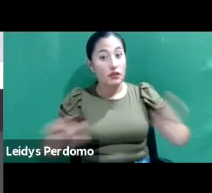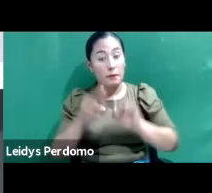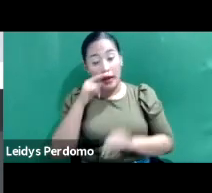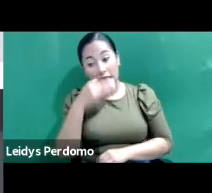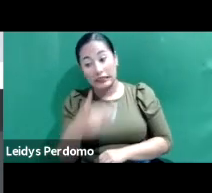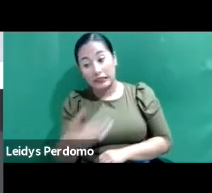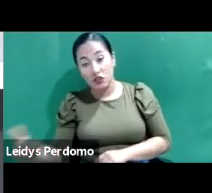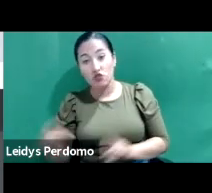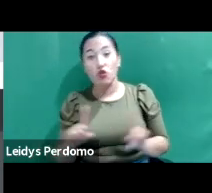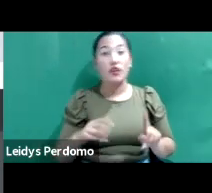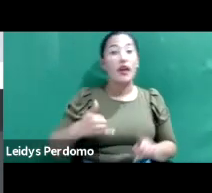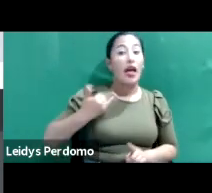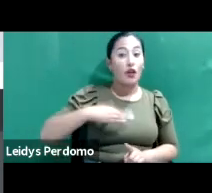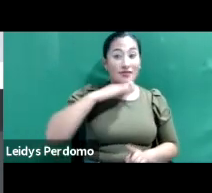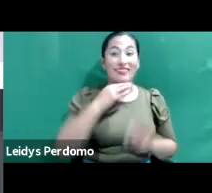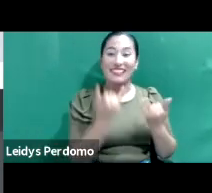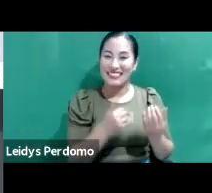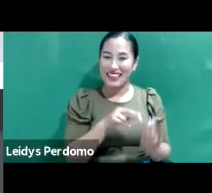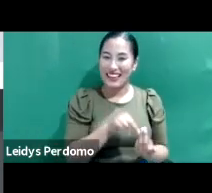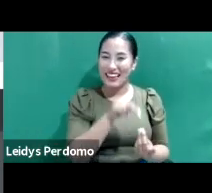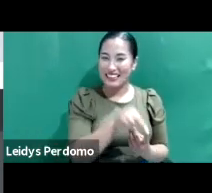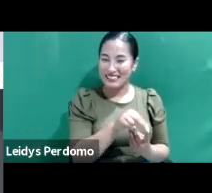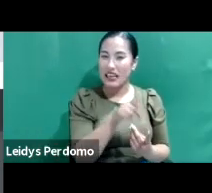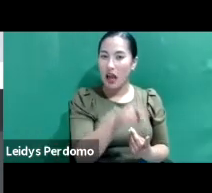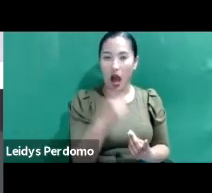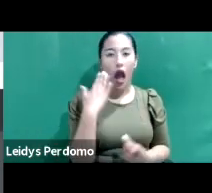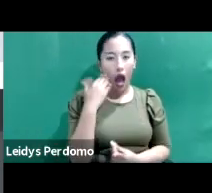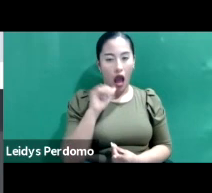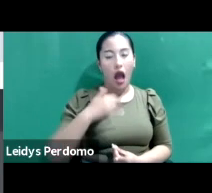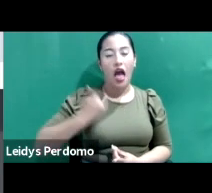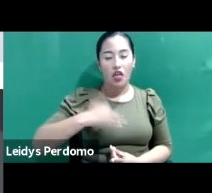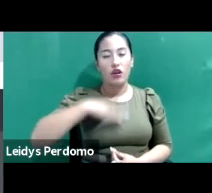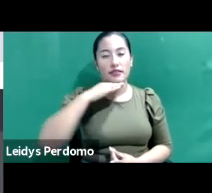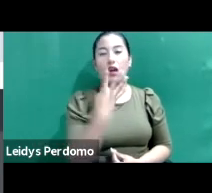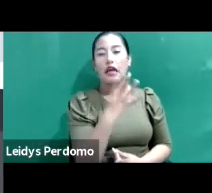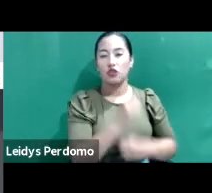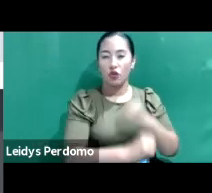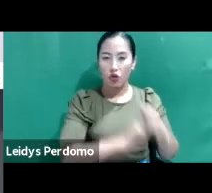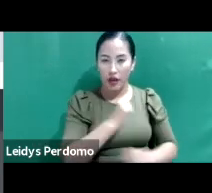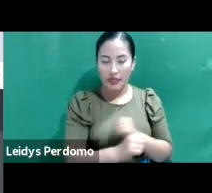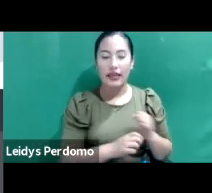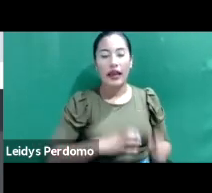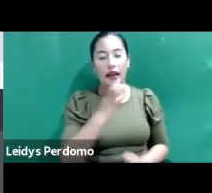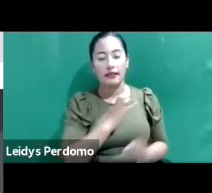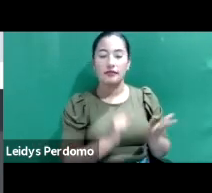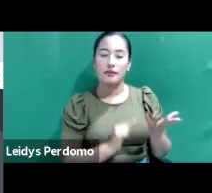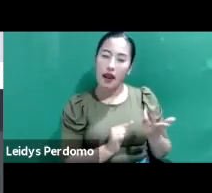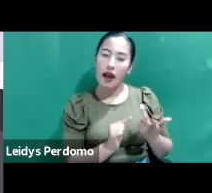hablando de un adolescente y estamos hablando que un adolescente tiene unas características particulares, ¿cierto? Está